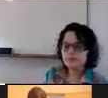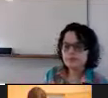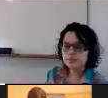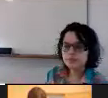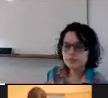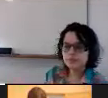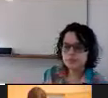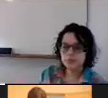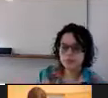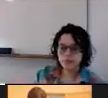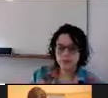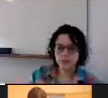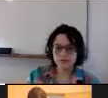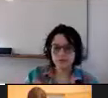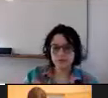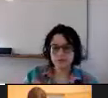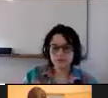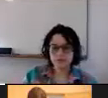que